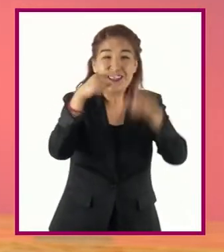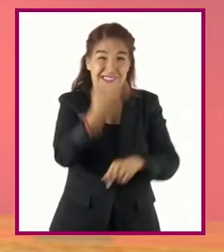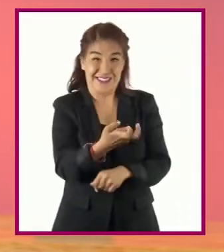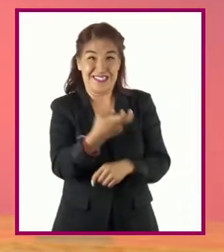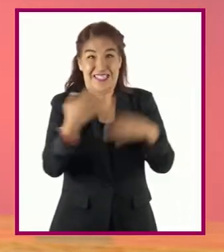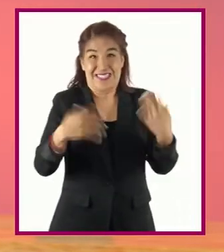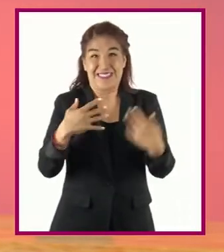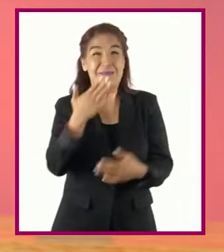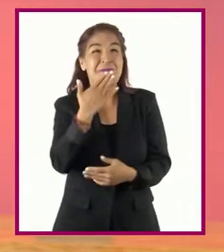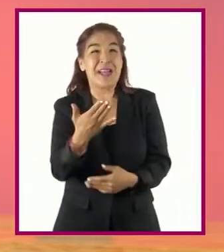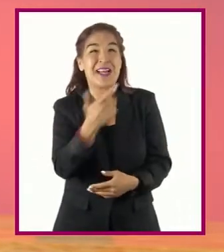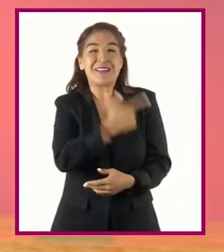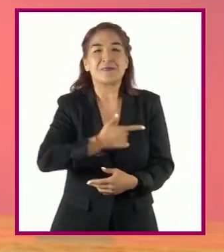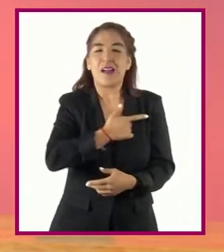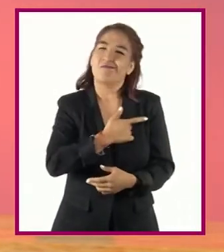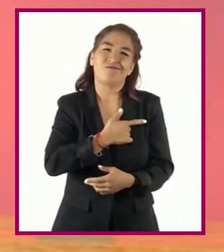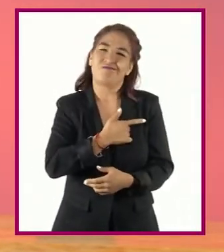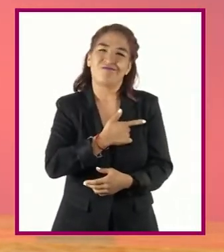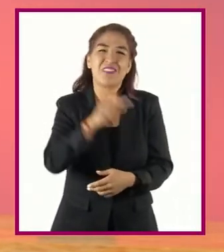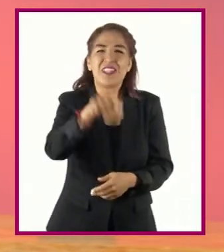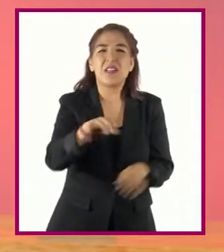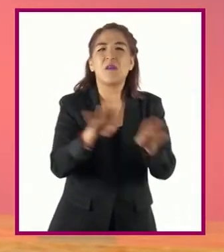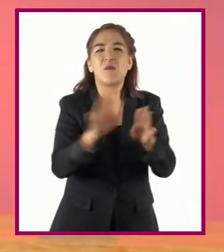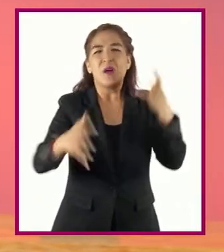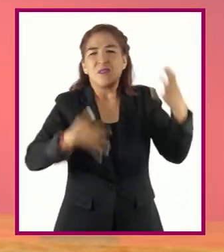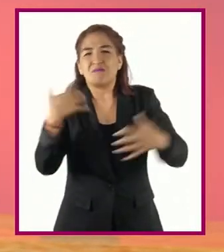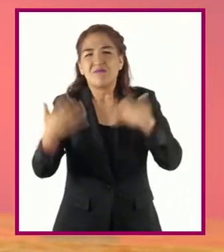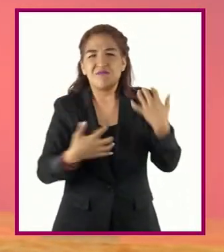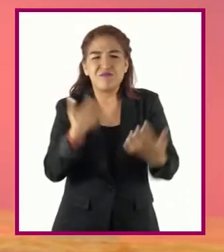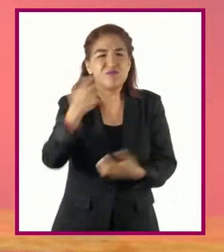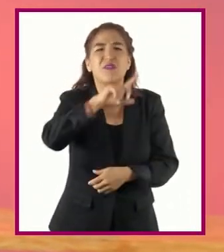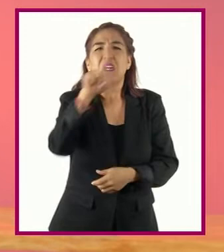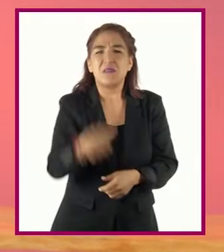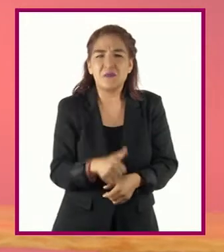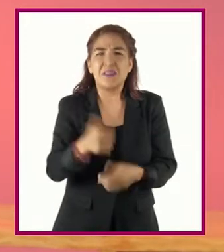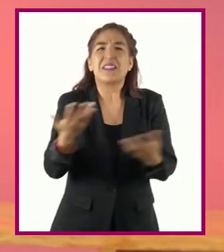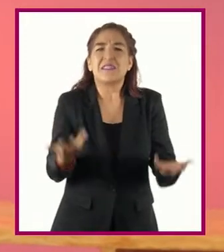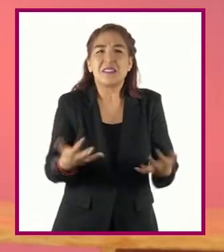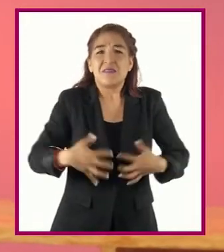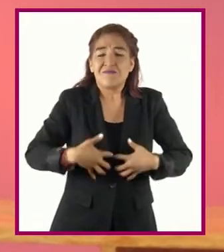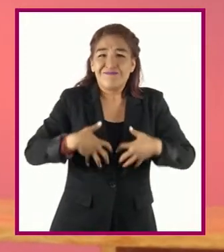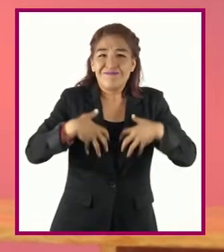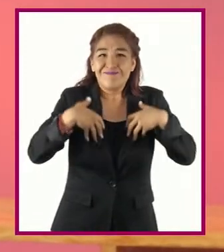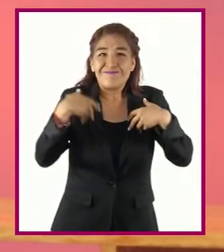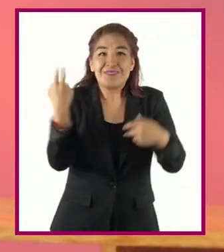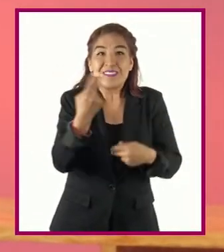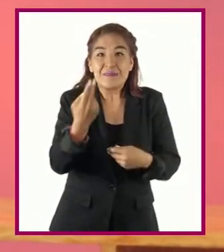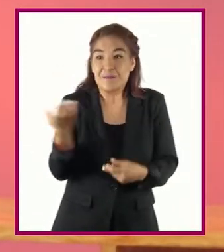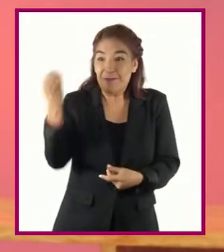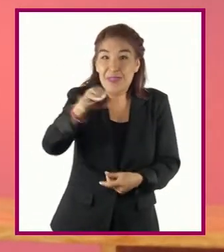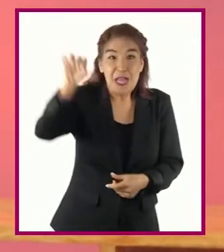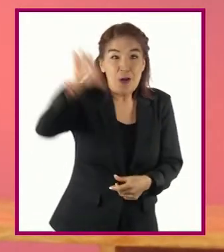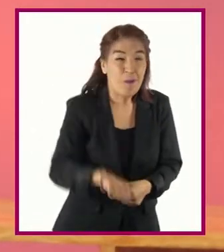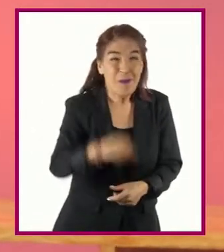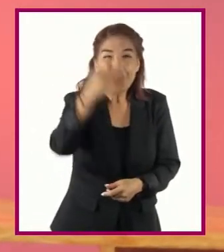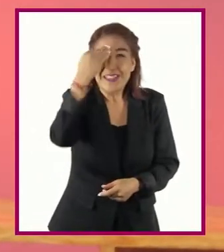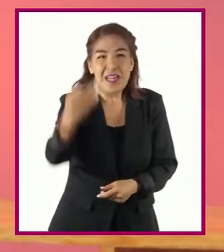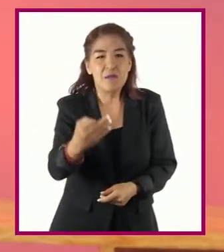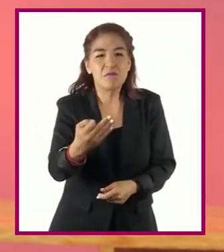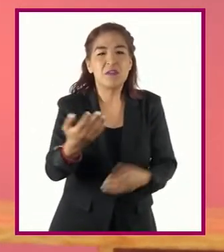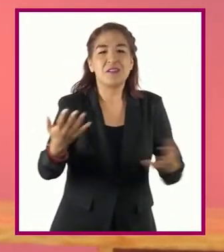es satisfactorio. Y que esa frustración se incrementa si no es compartido de inmediato y se